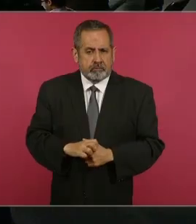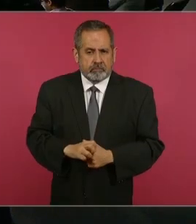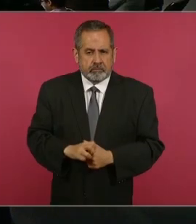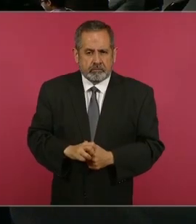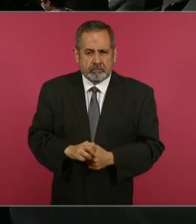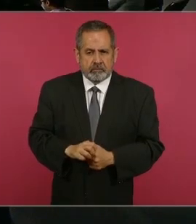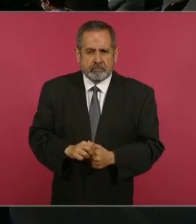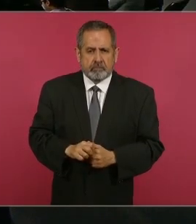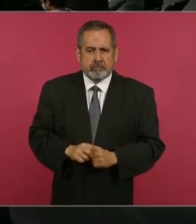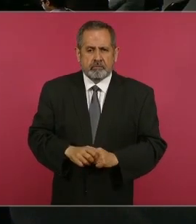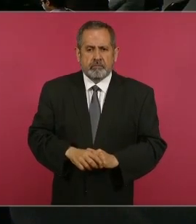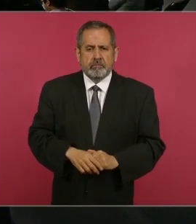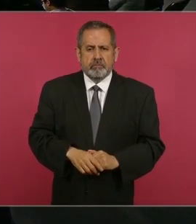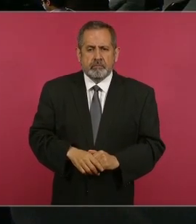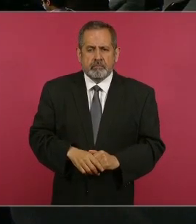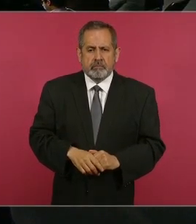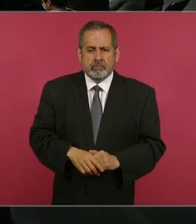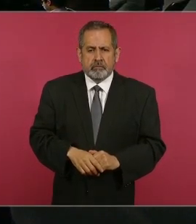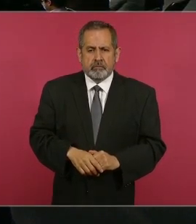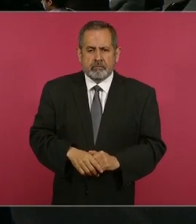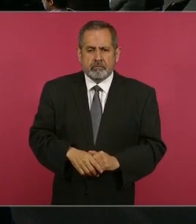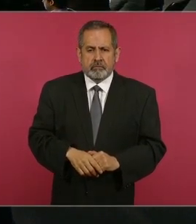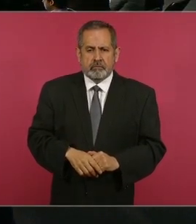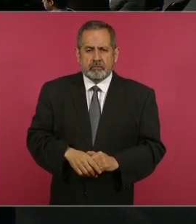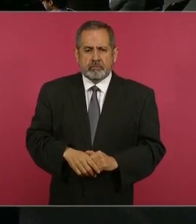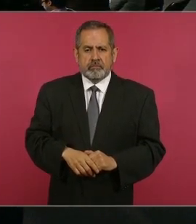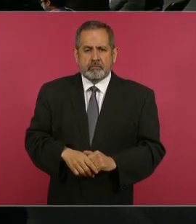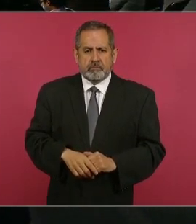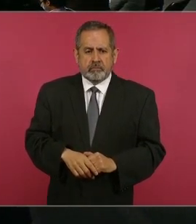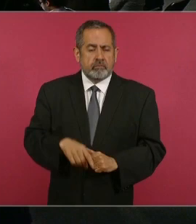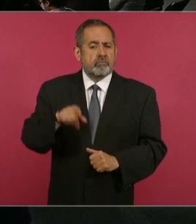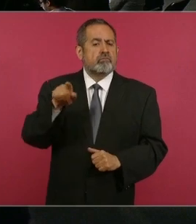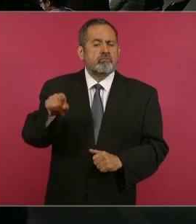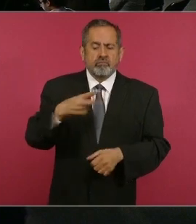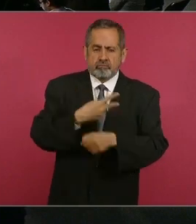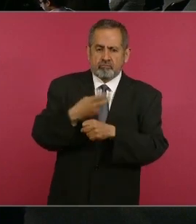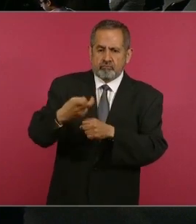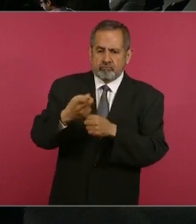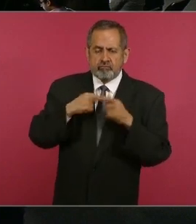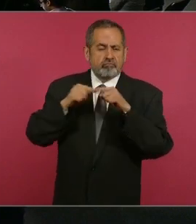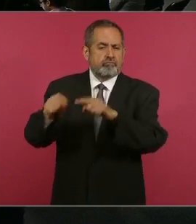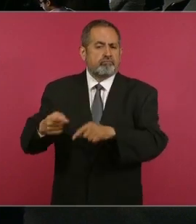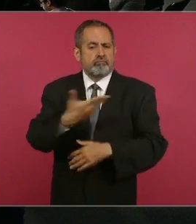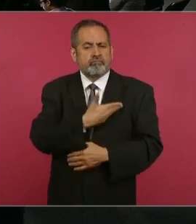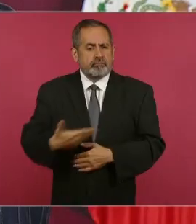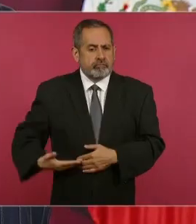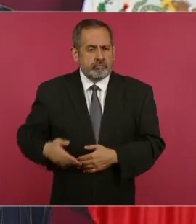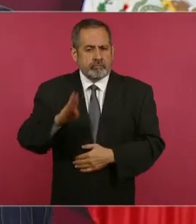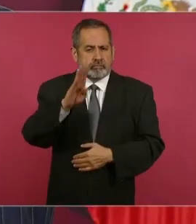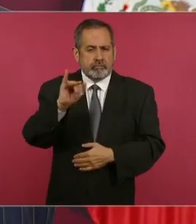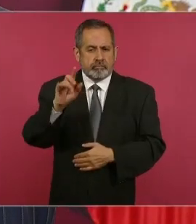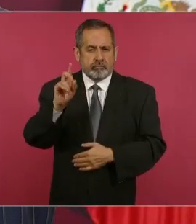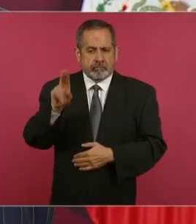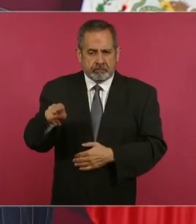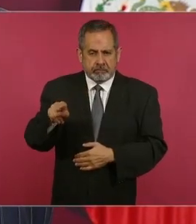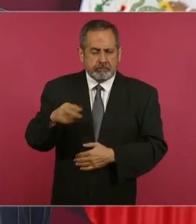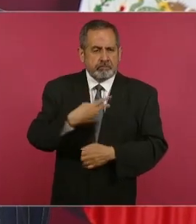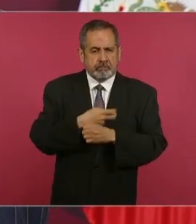¿Qué va a determinar que viaje a San Francisco? Es una invitación que me hace el presidente